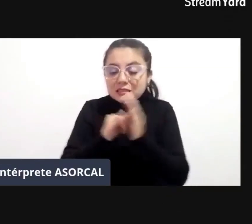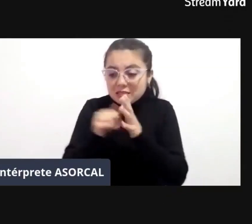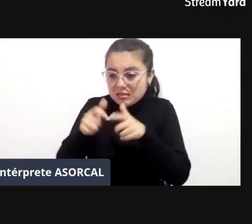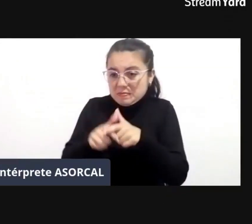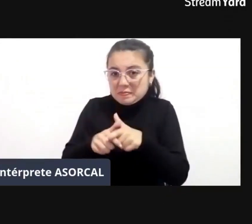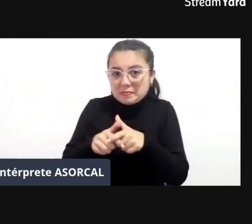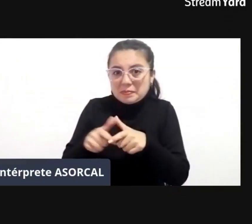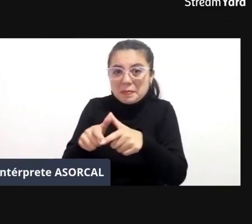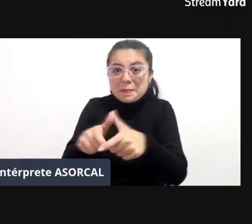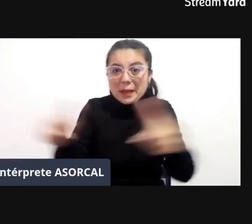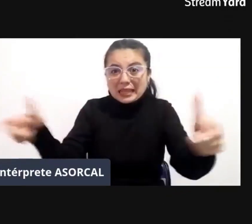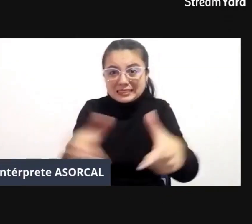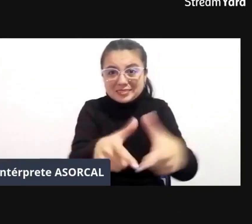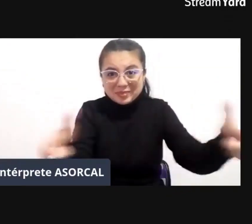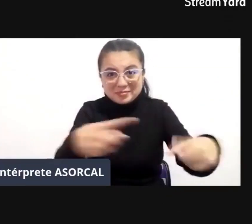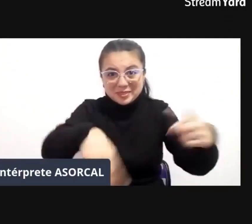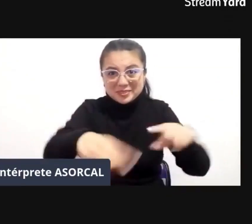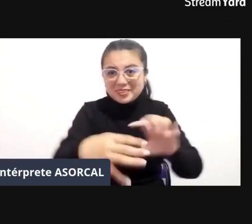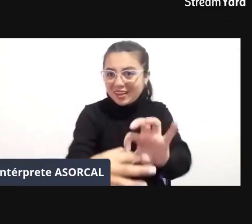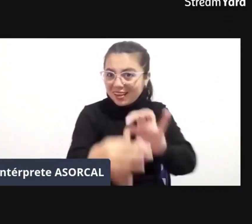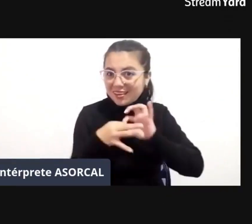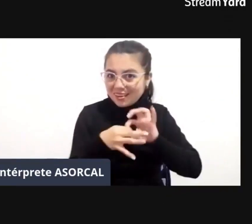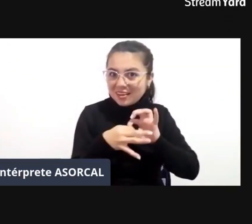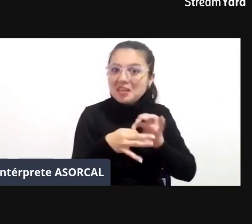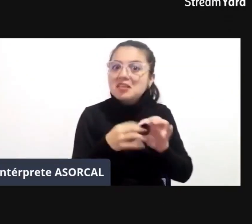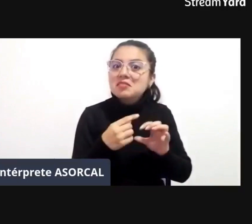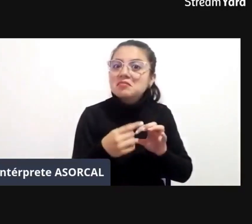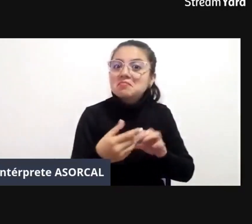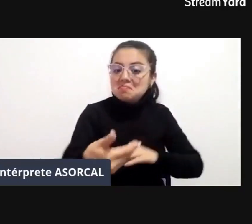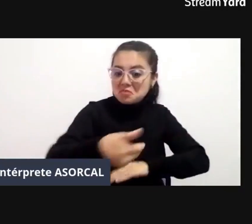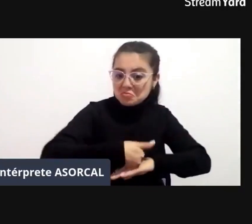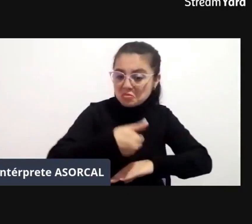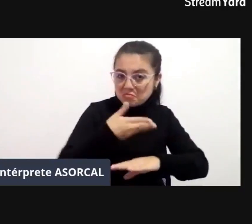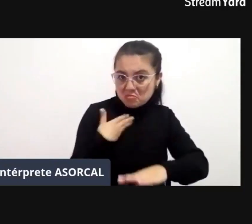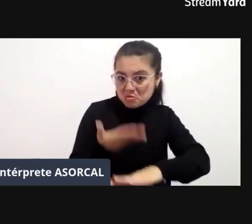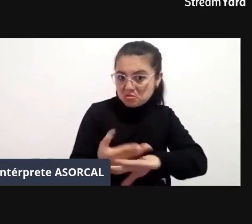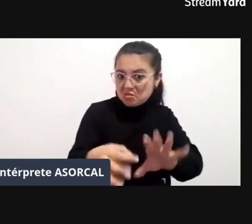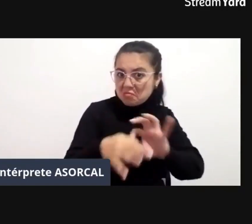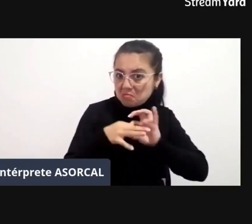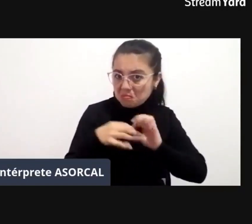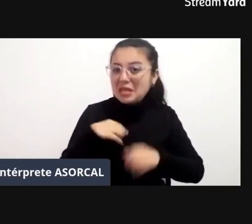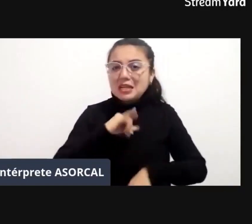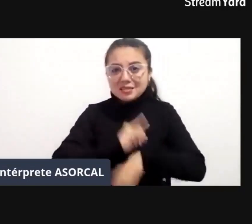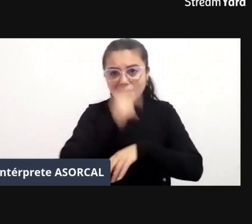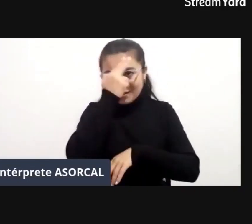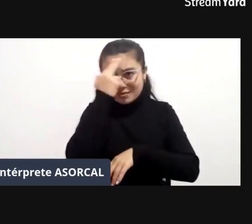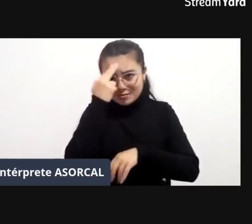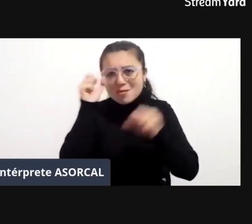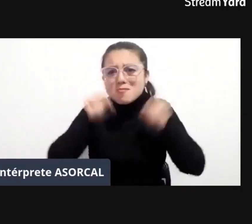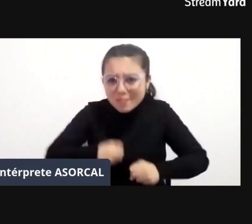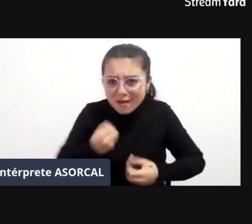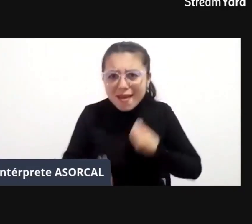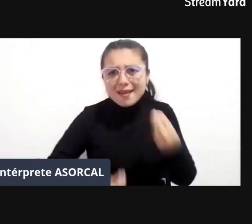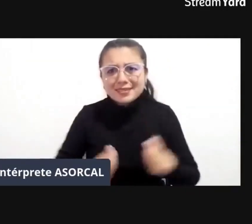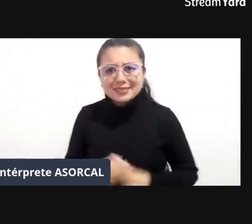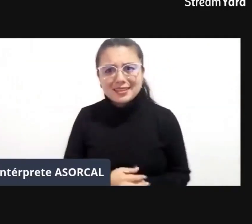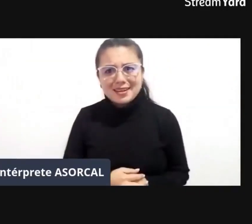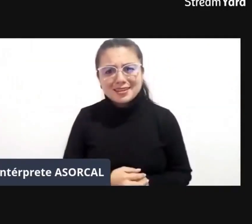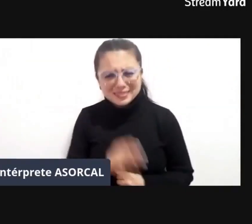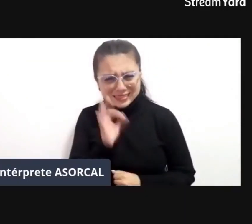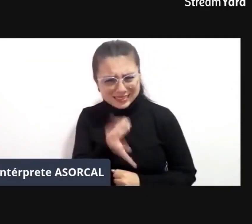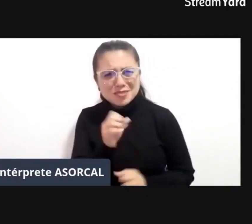por la adhesión que generaban sus propuestas, la Iglesia Católica estaba en condiciones de hacerlo, quizás como ninguna otra entidad de esos